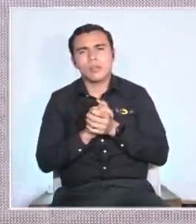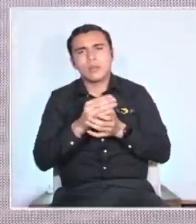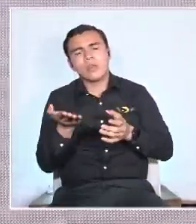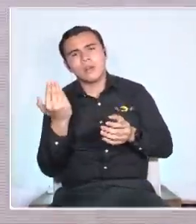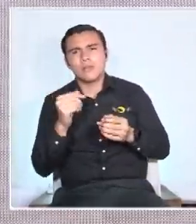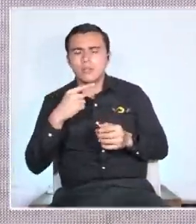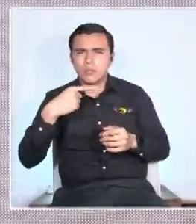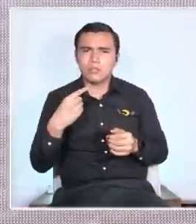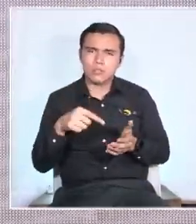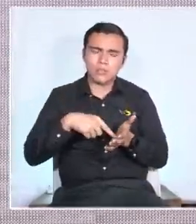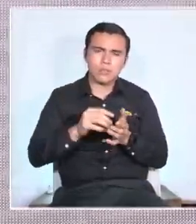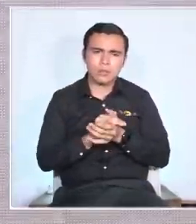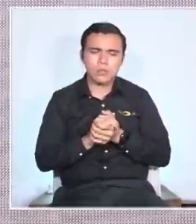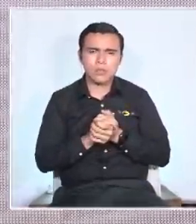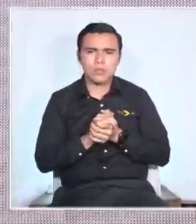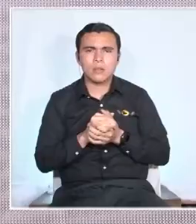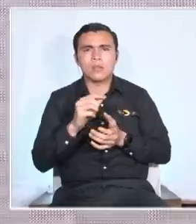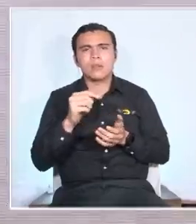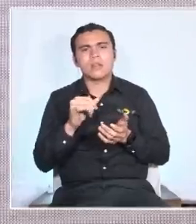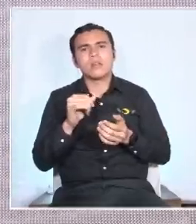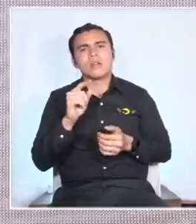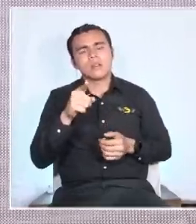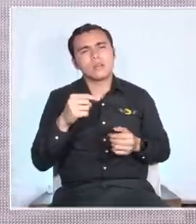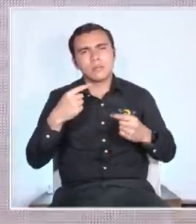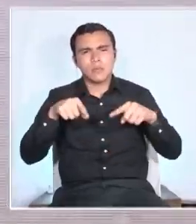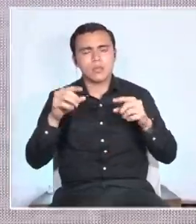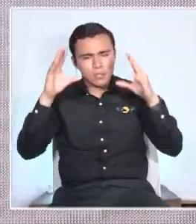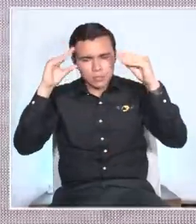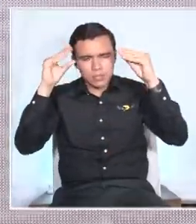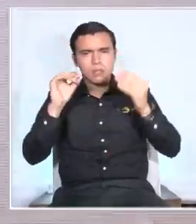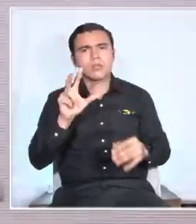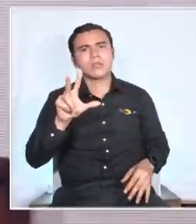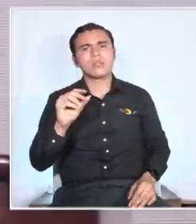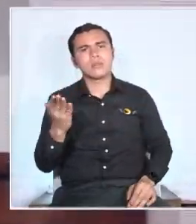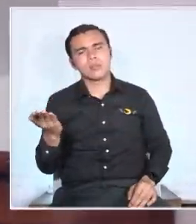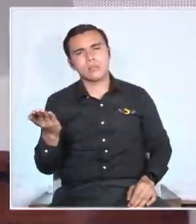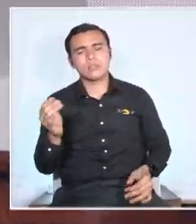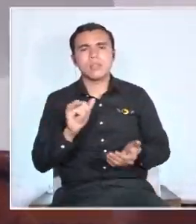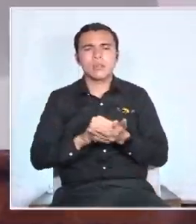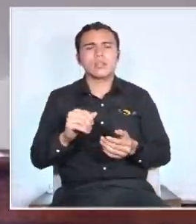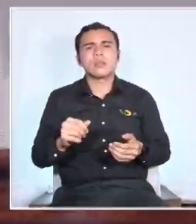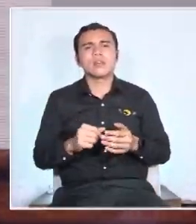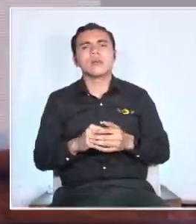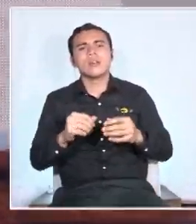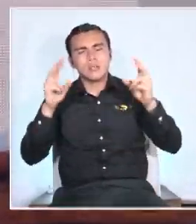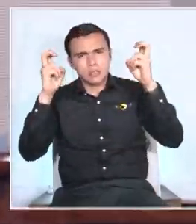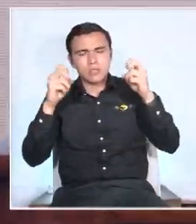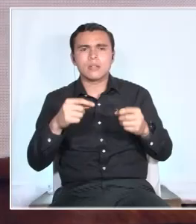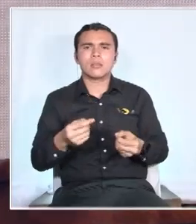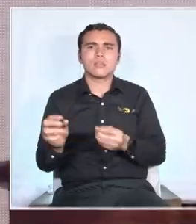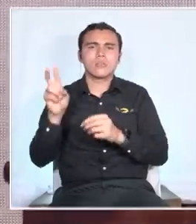habiendo dicho esto, te voy a enseñar tres cosas que Satanás va a usar en tu